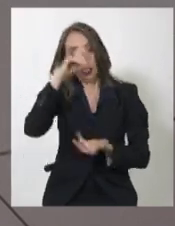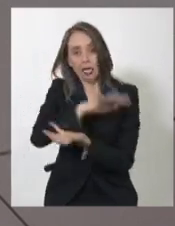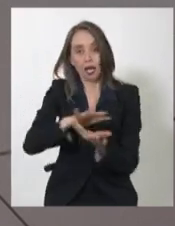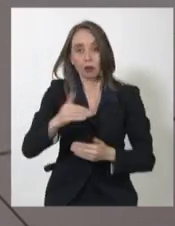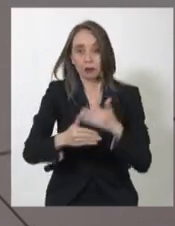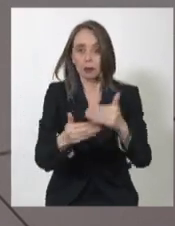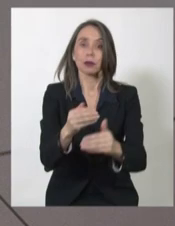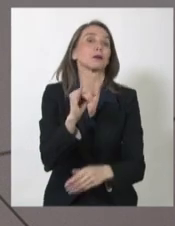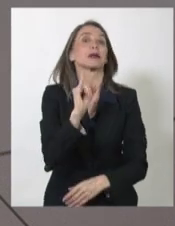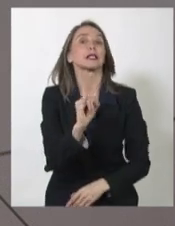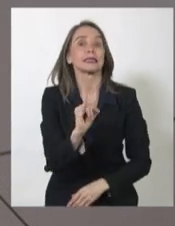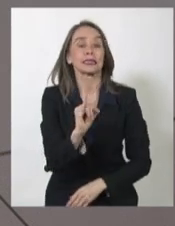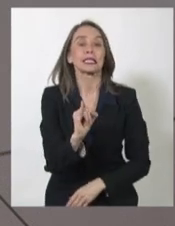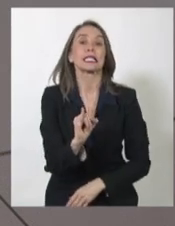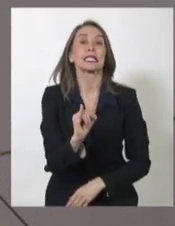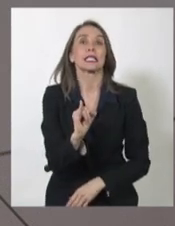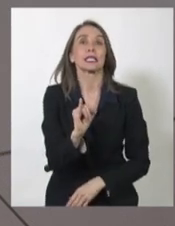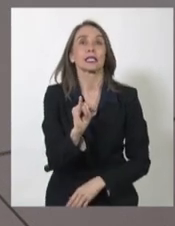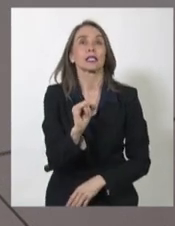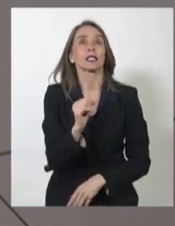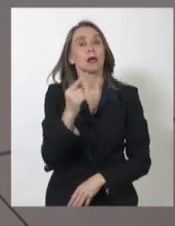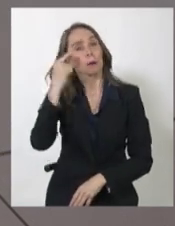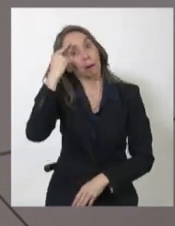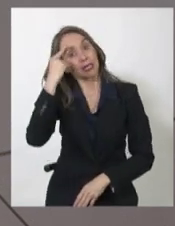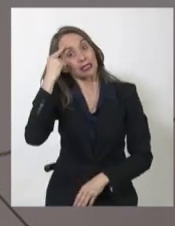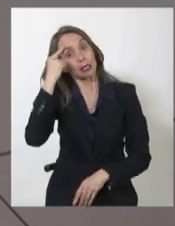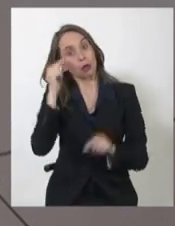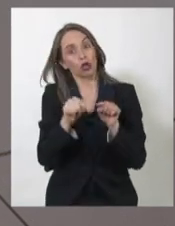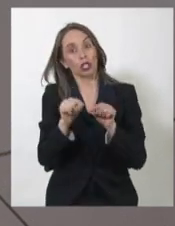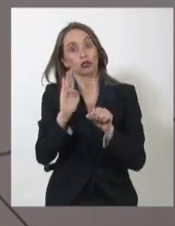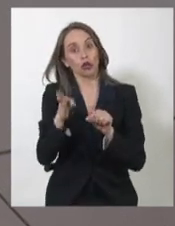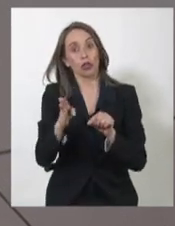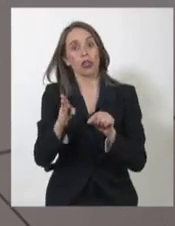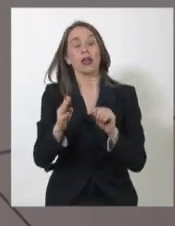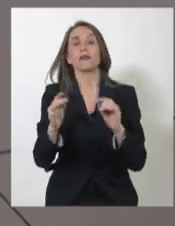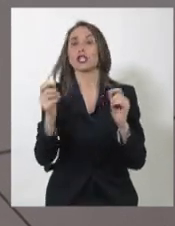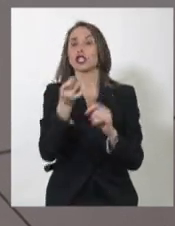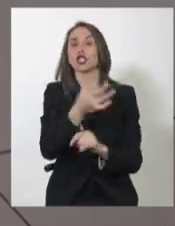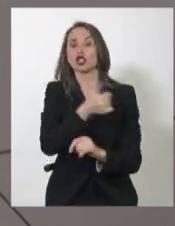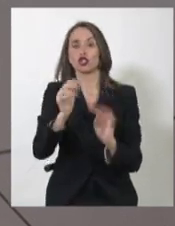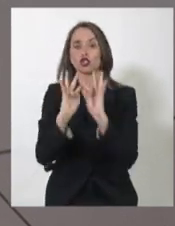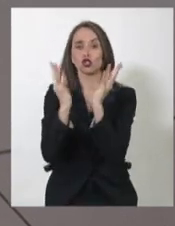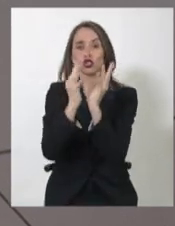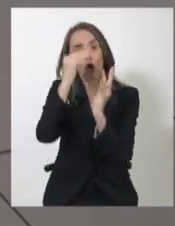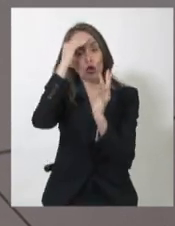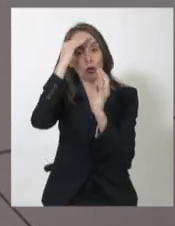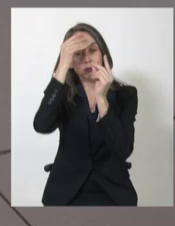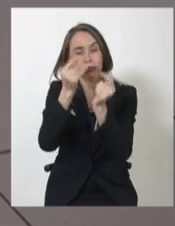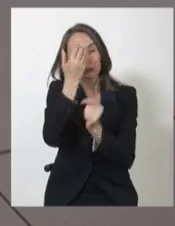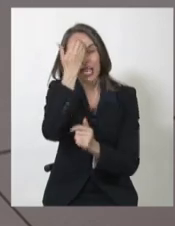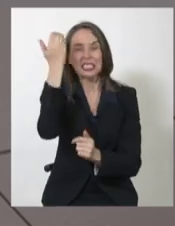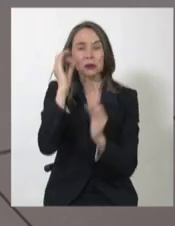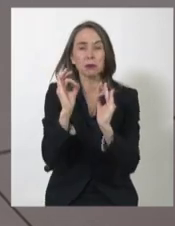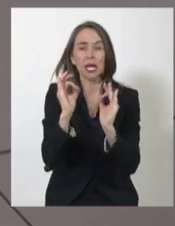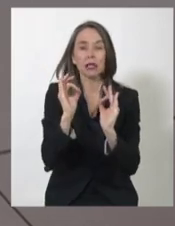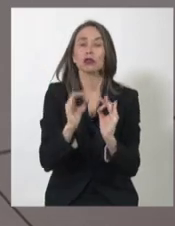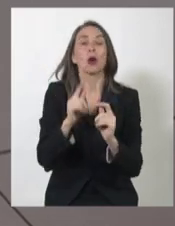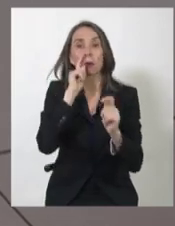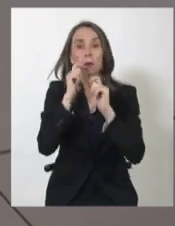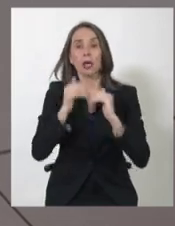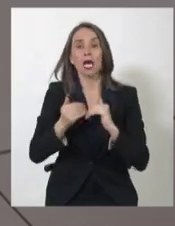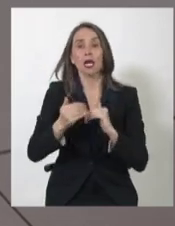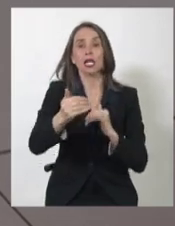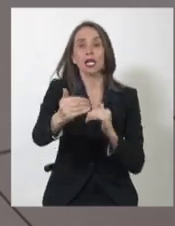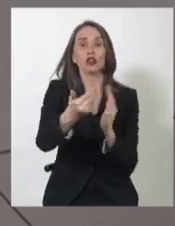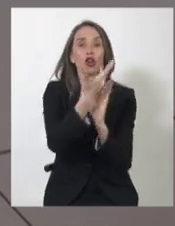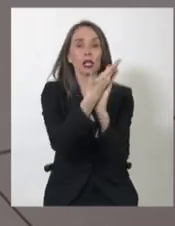Pero si siquiera pensáramos que esto tiene que hacerse por expertos, el riesgo que corremos es que esto se transforme en